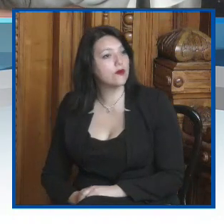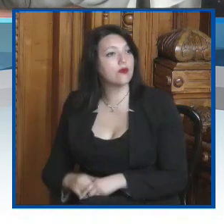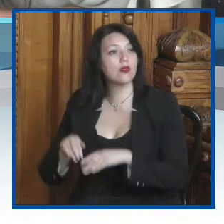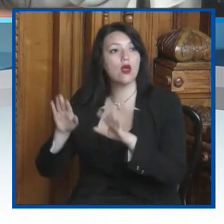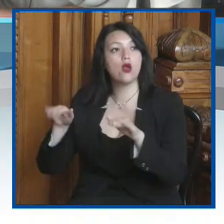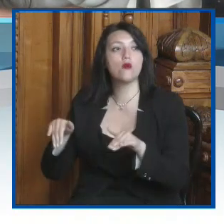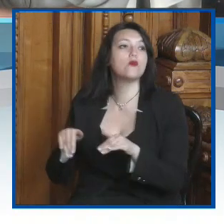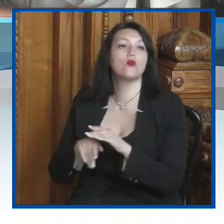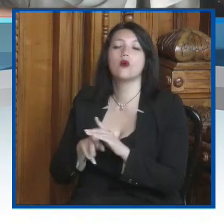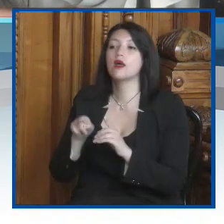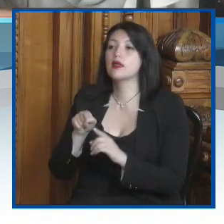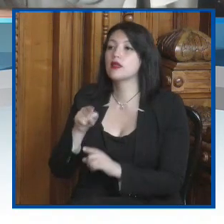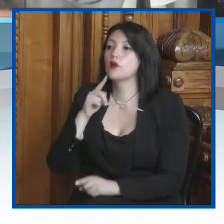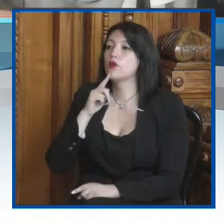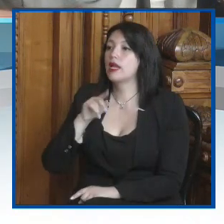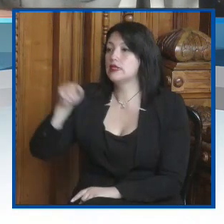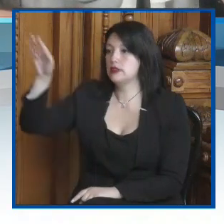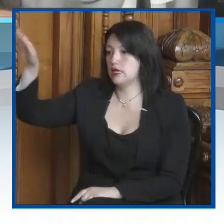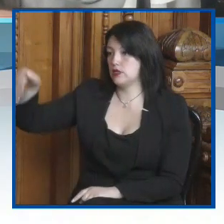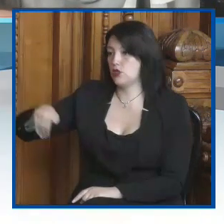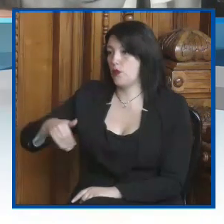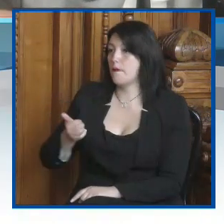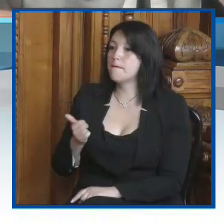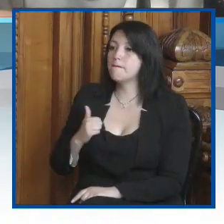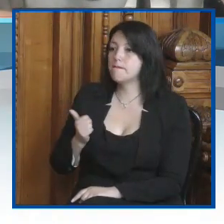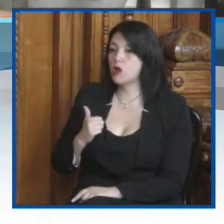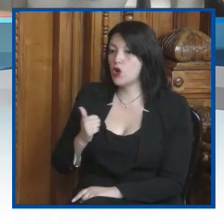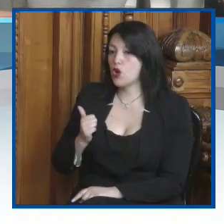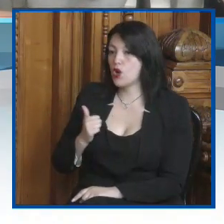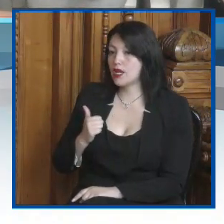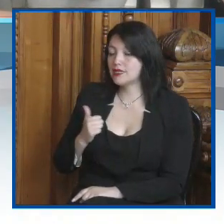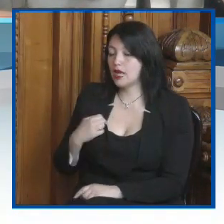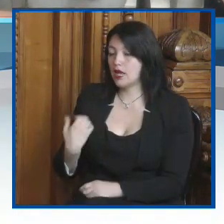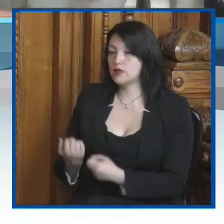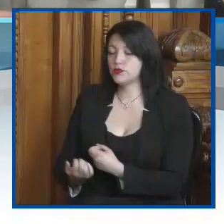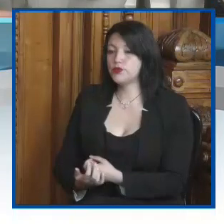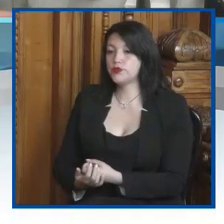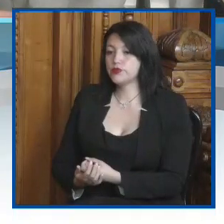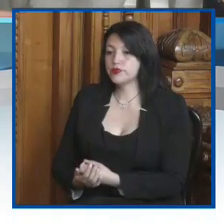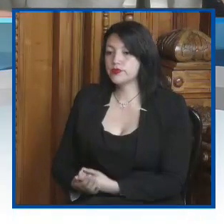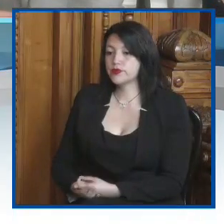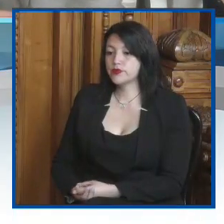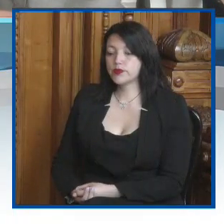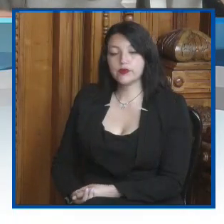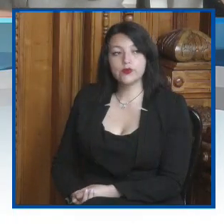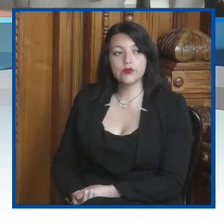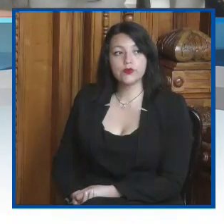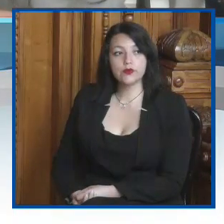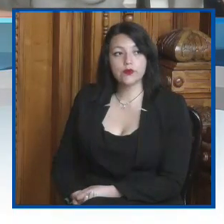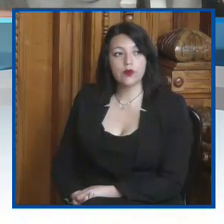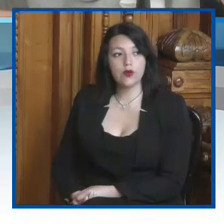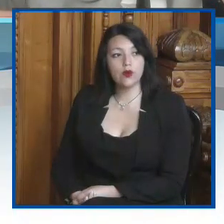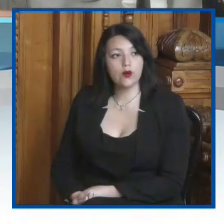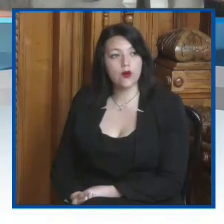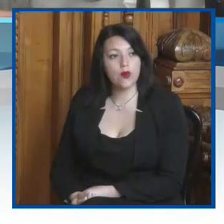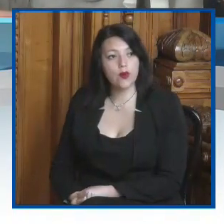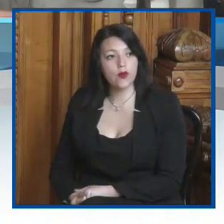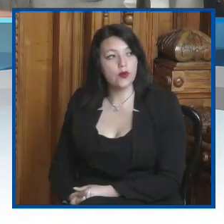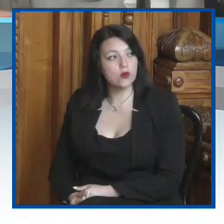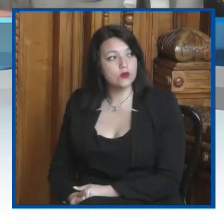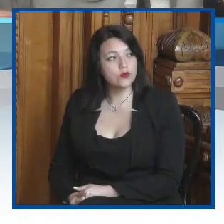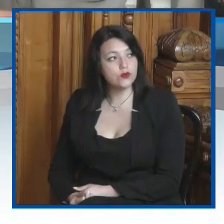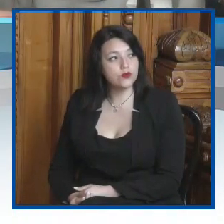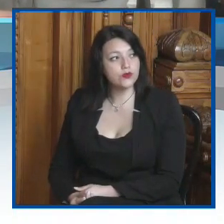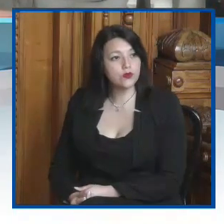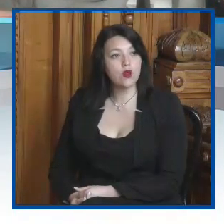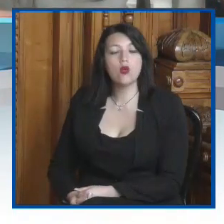Y esta, por ejemplo, es una citación policial. Que nosotros, la citación policial, el telex, que nosotros le decimos, mandarle